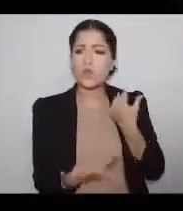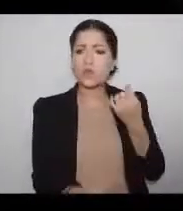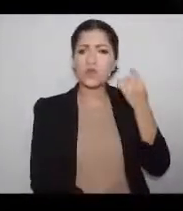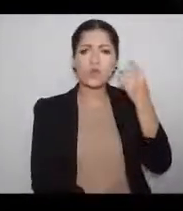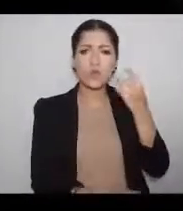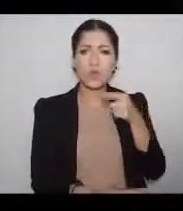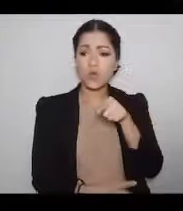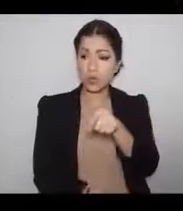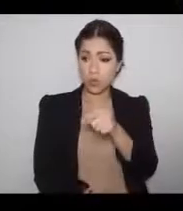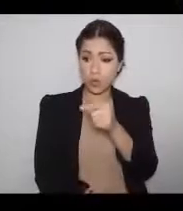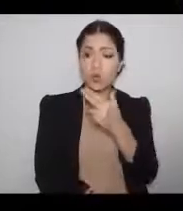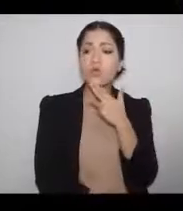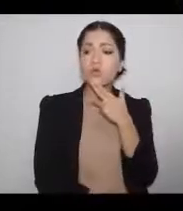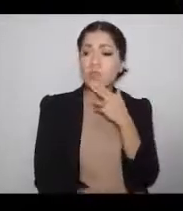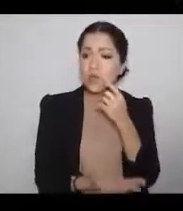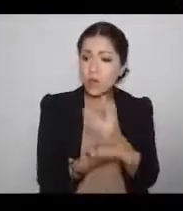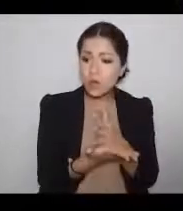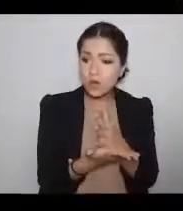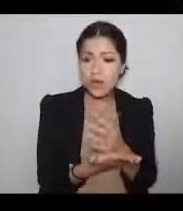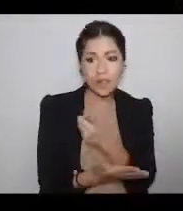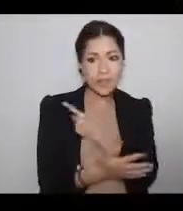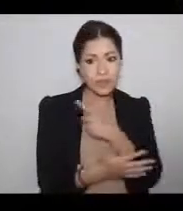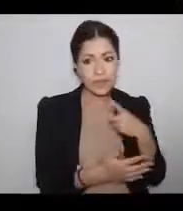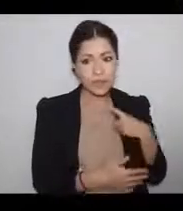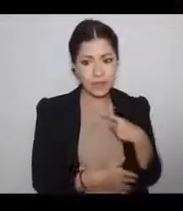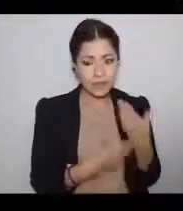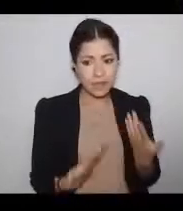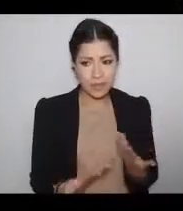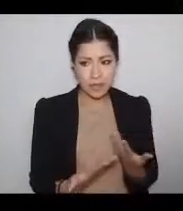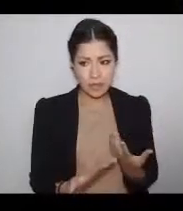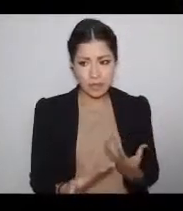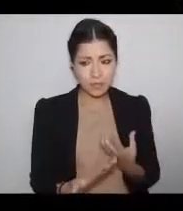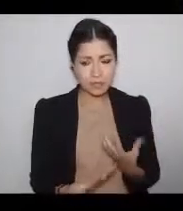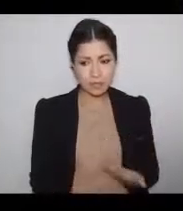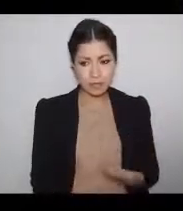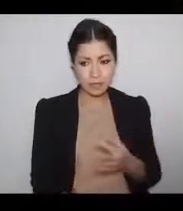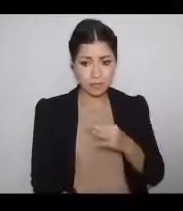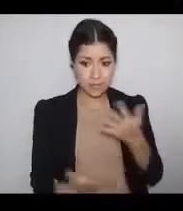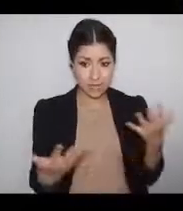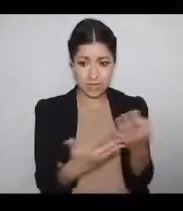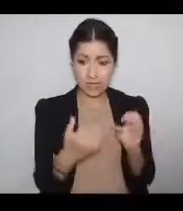sirves para una cosa. ¡Debes cazar un oso!